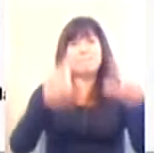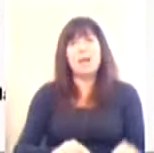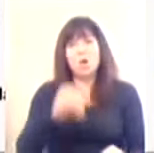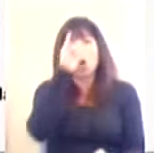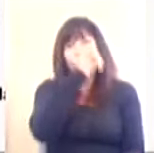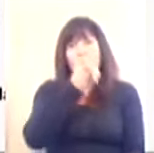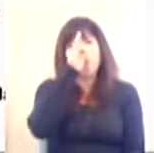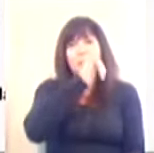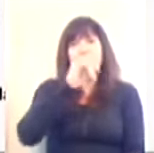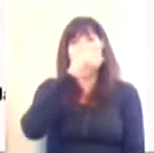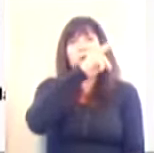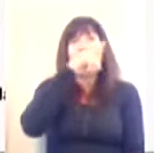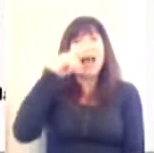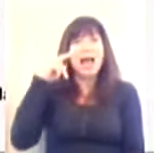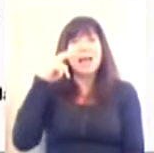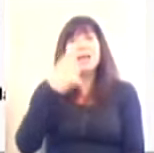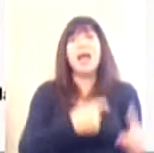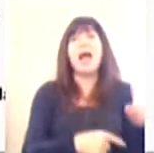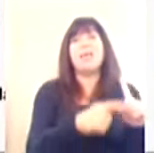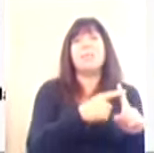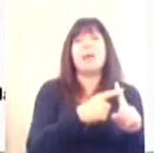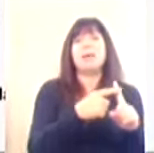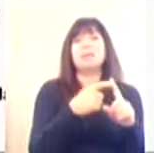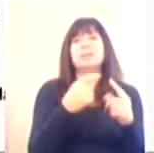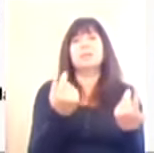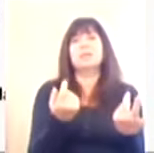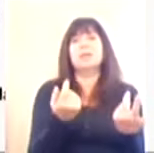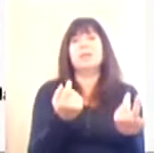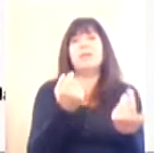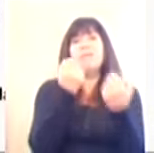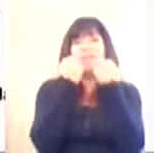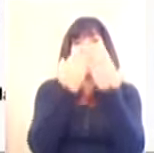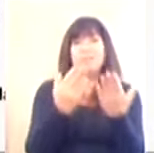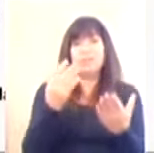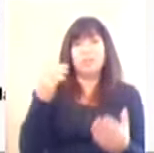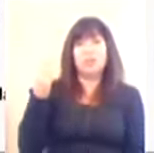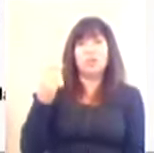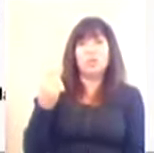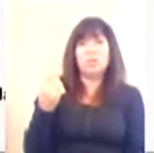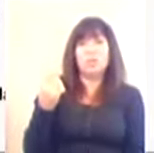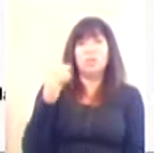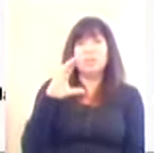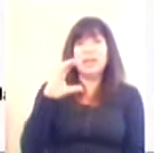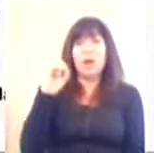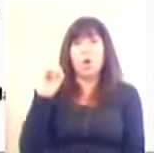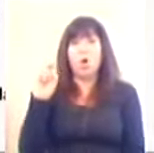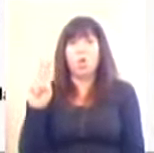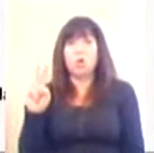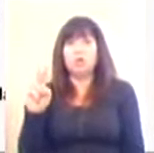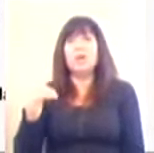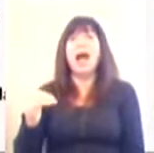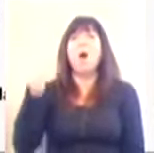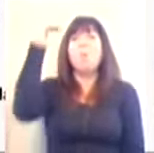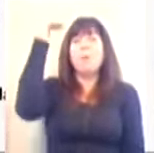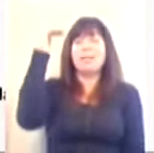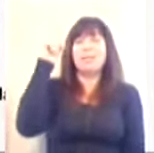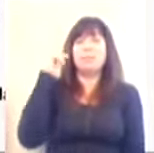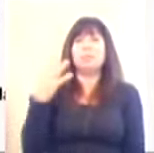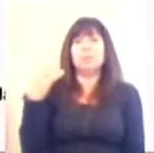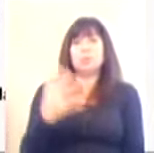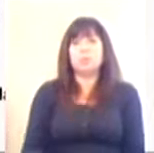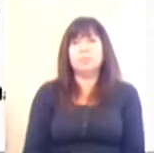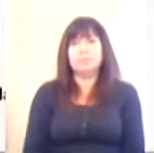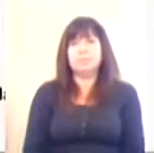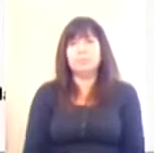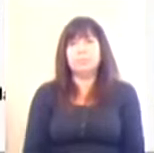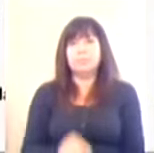además los costos negativos, o sea, los beneficios unitarios por cada unidad de CO2, aumentan radicalmente.